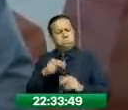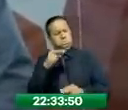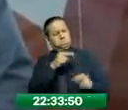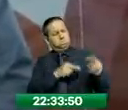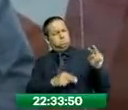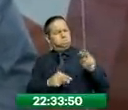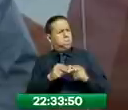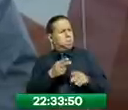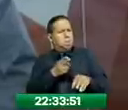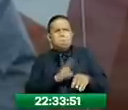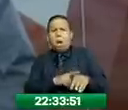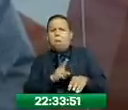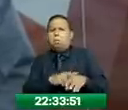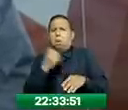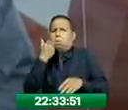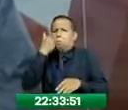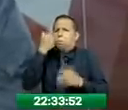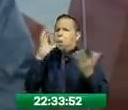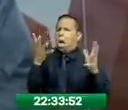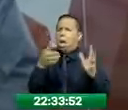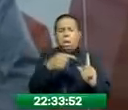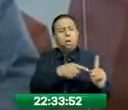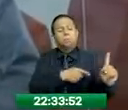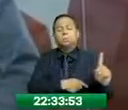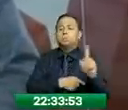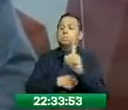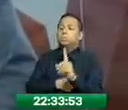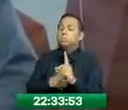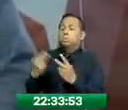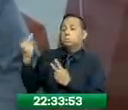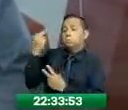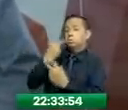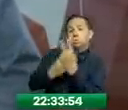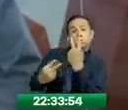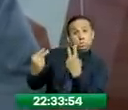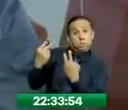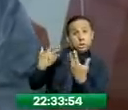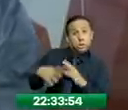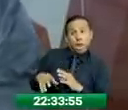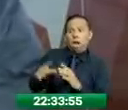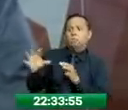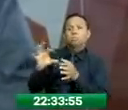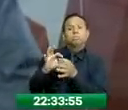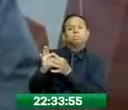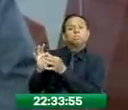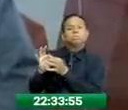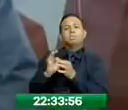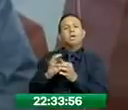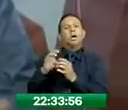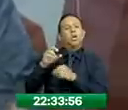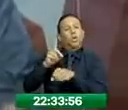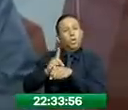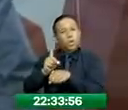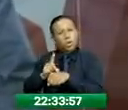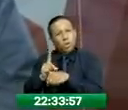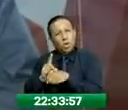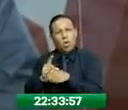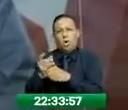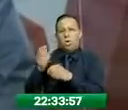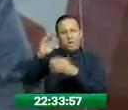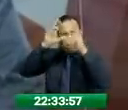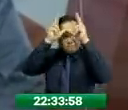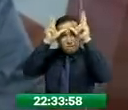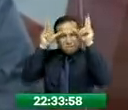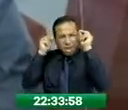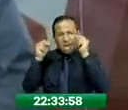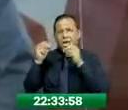primera instancia y esta persona esta paciente habría tenido contacto no solamente con galeno sino con trabajadores en salud para decir enfermeras